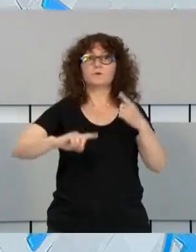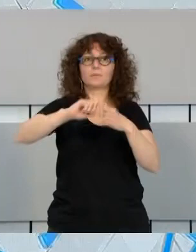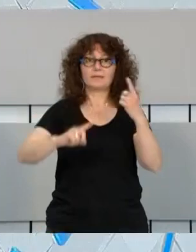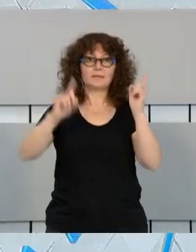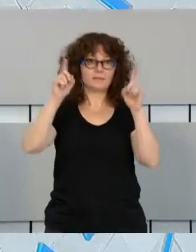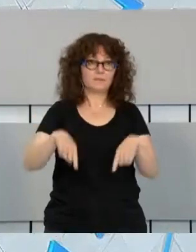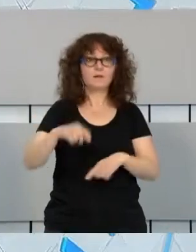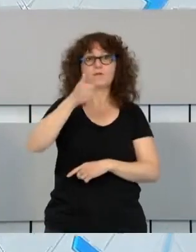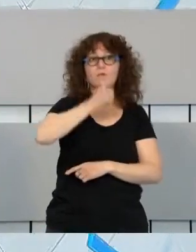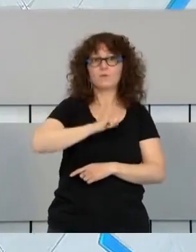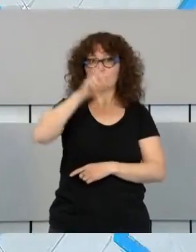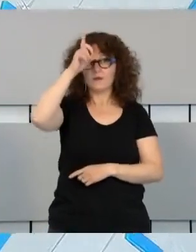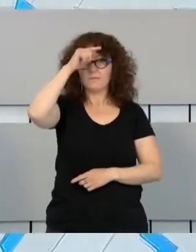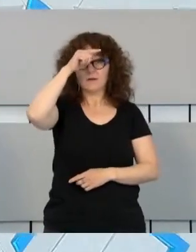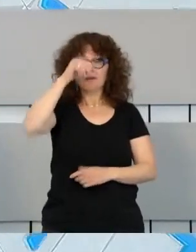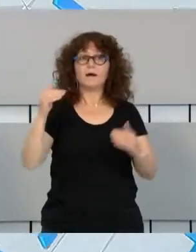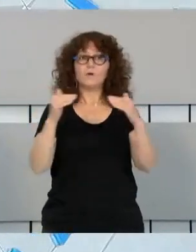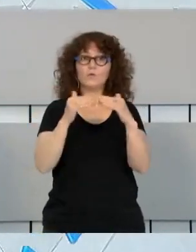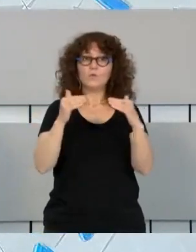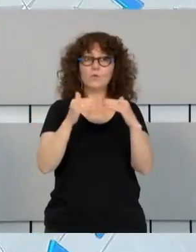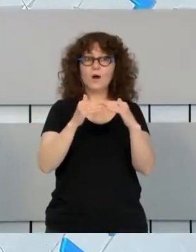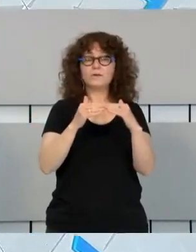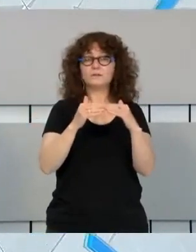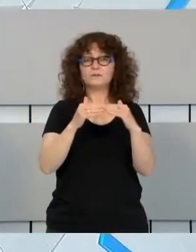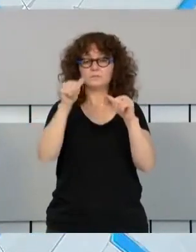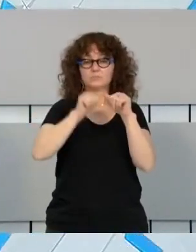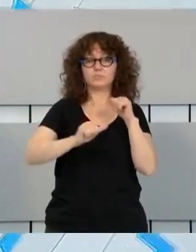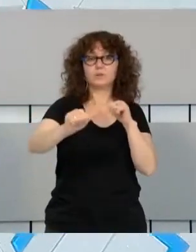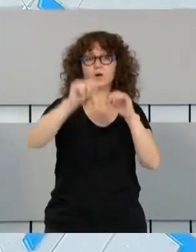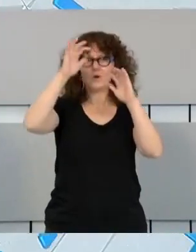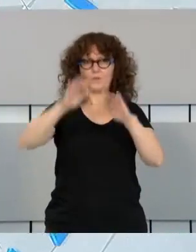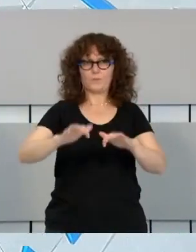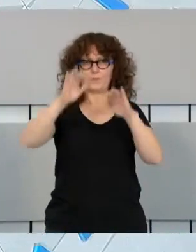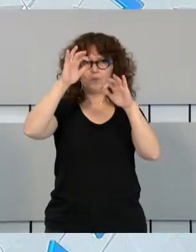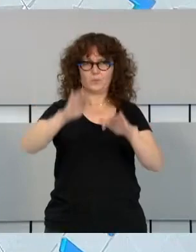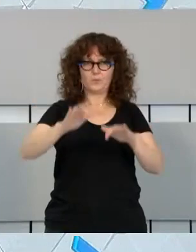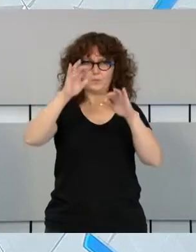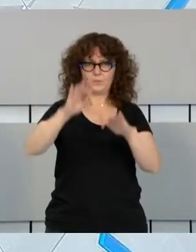por ejemplo, también en Ceuta y en Melilla. A partir del jueves podríamos tener aguaceros, tormentas